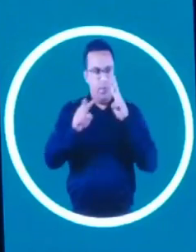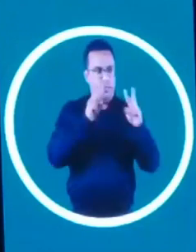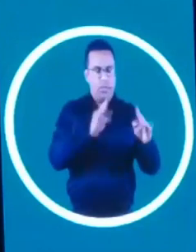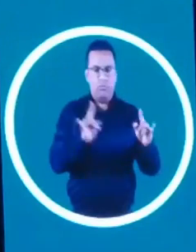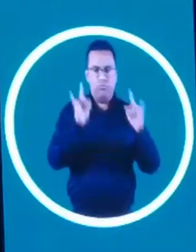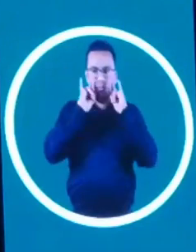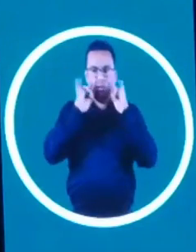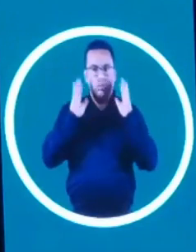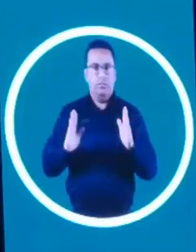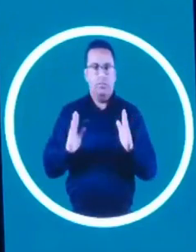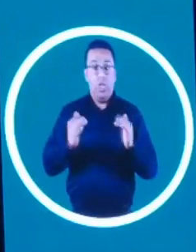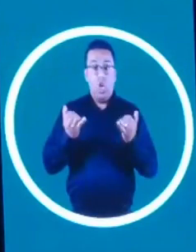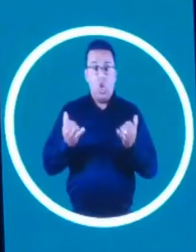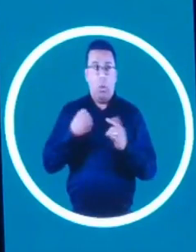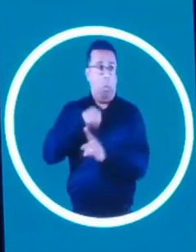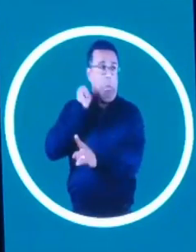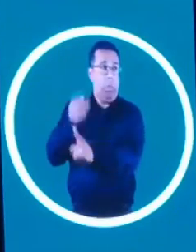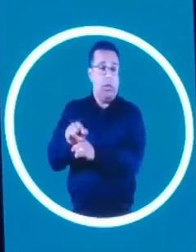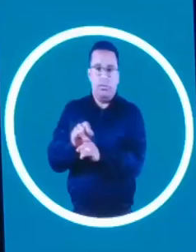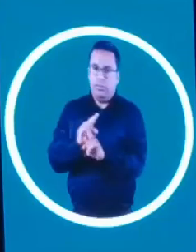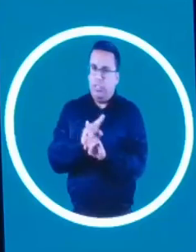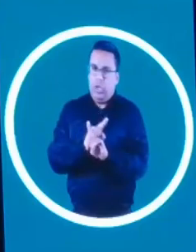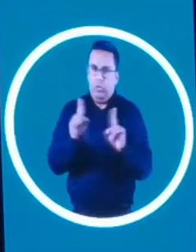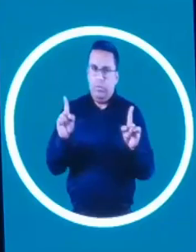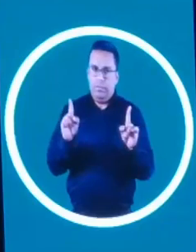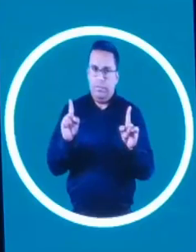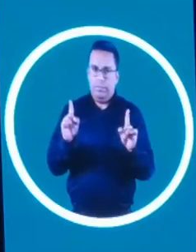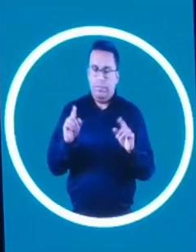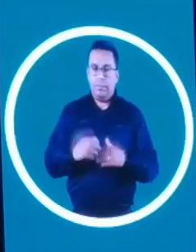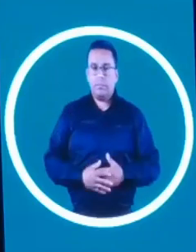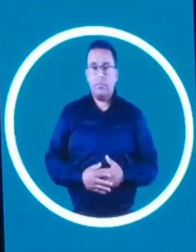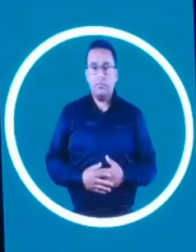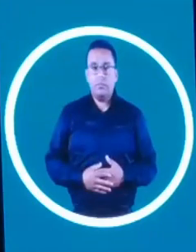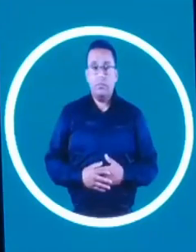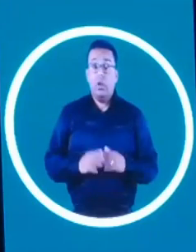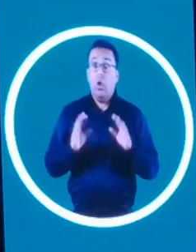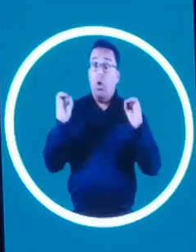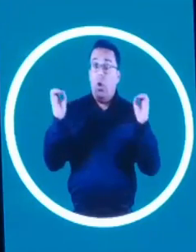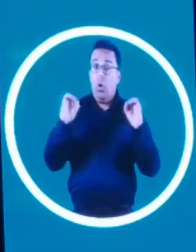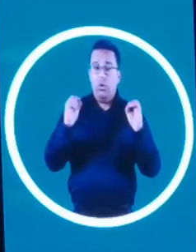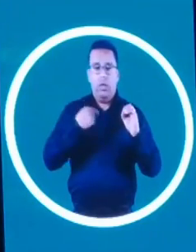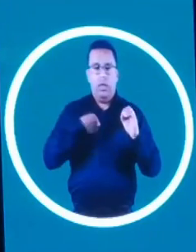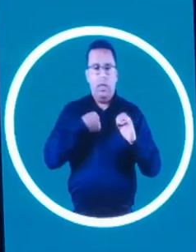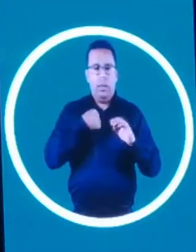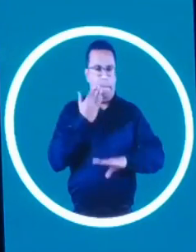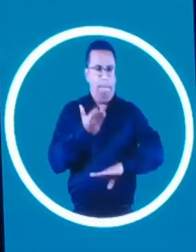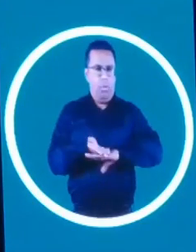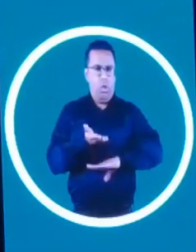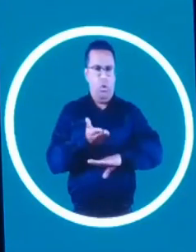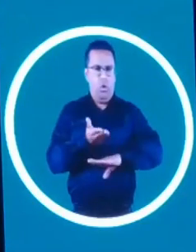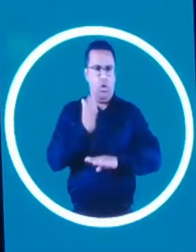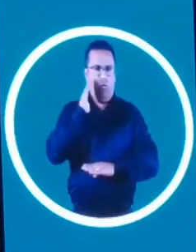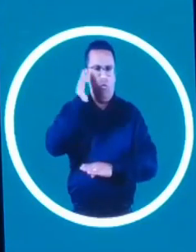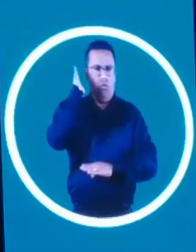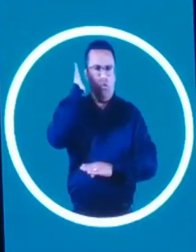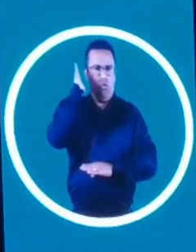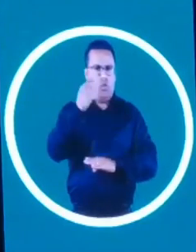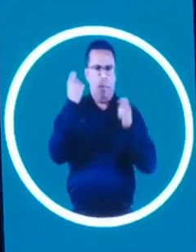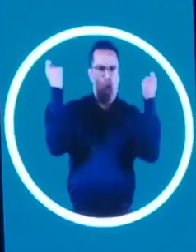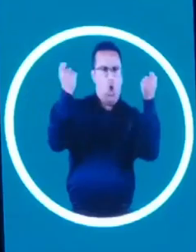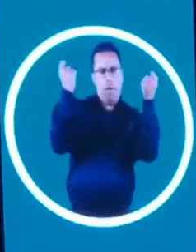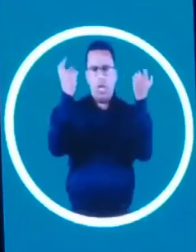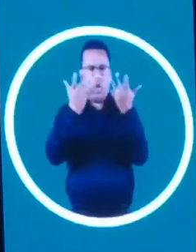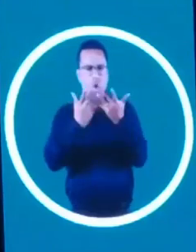Hoy no podemos planificar y hablar de comercio sin pensar en el cambio climático, en